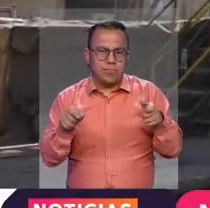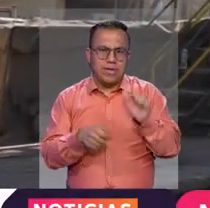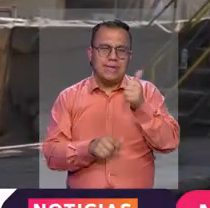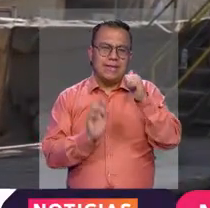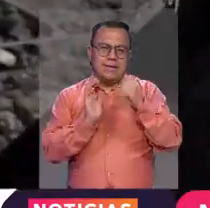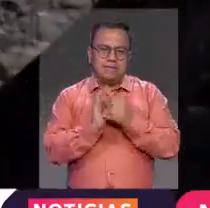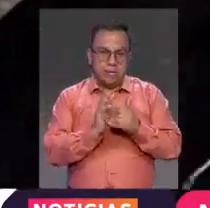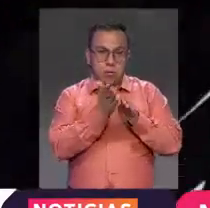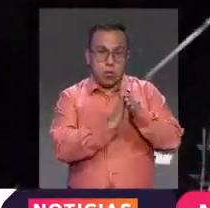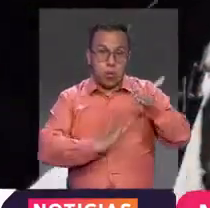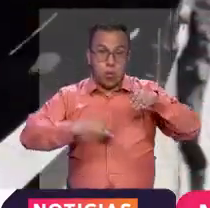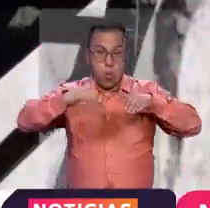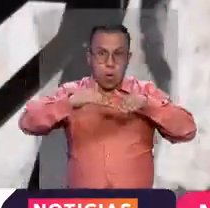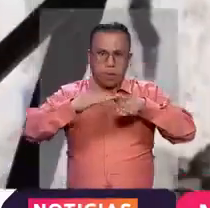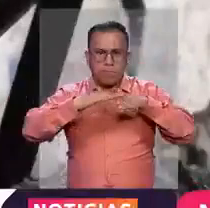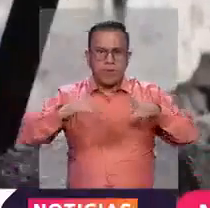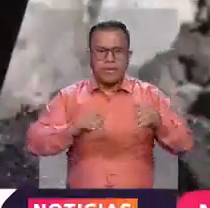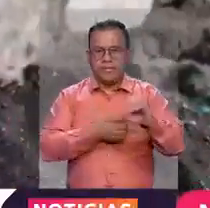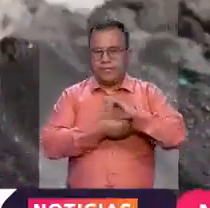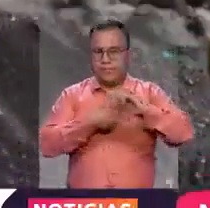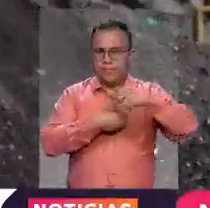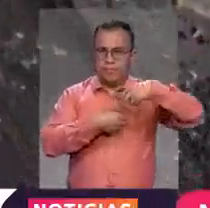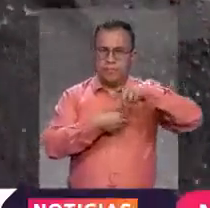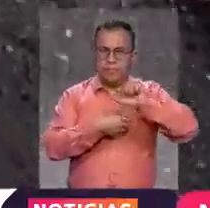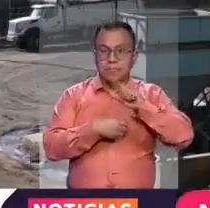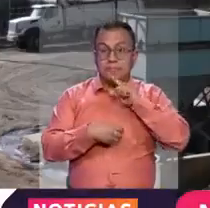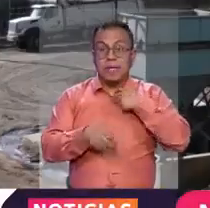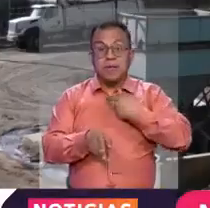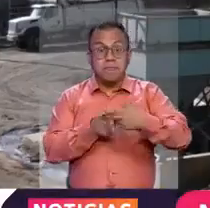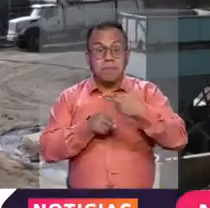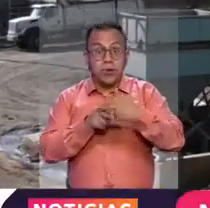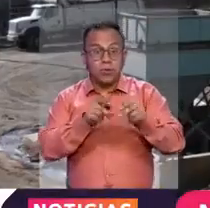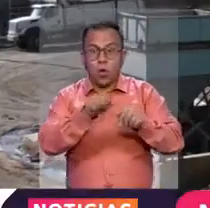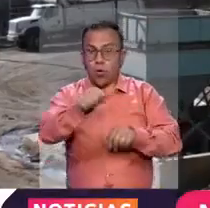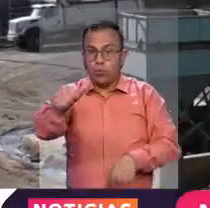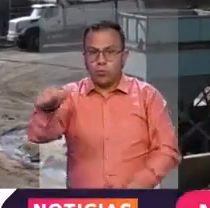10.000 huecos denunciados por los ciudadanos. La unidad espera terminar los restantes a final de año.